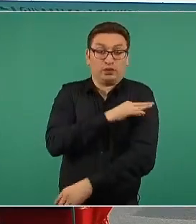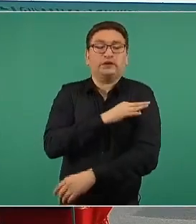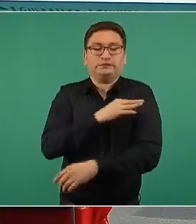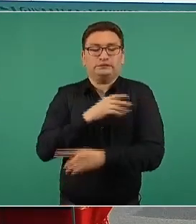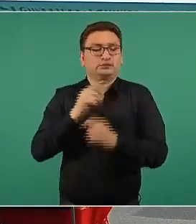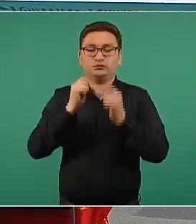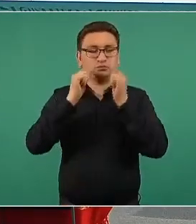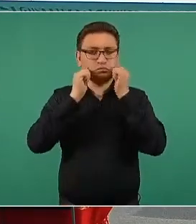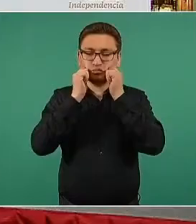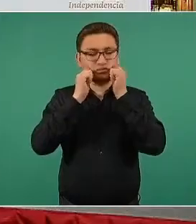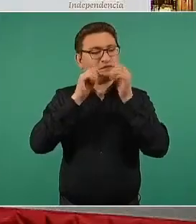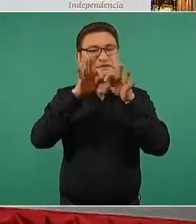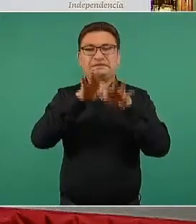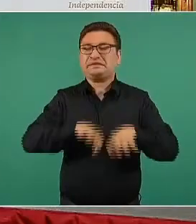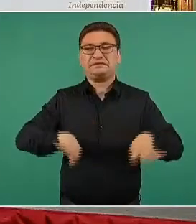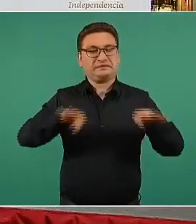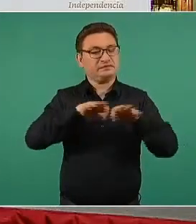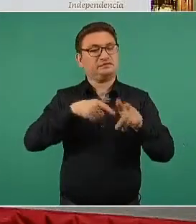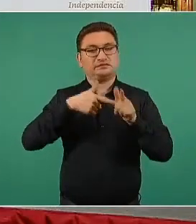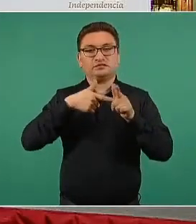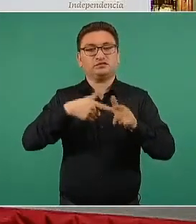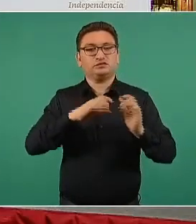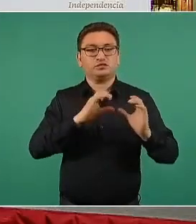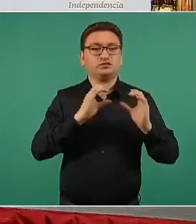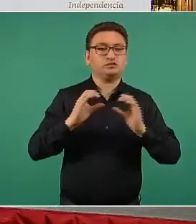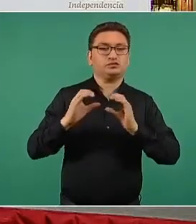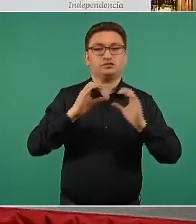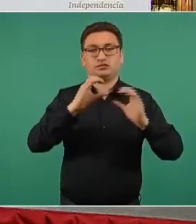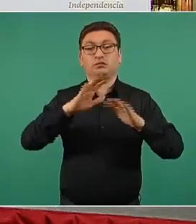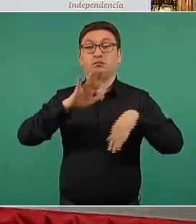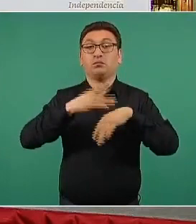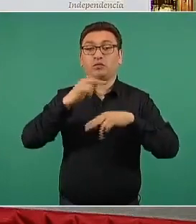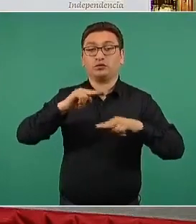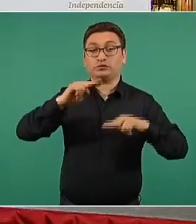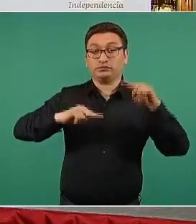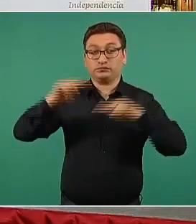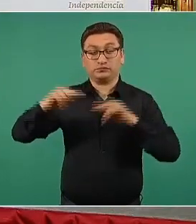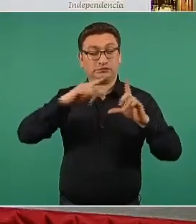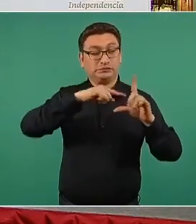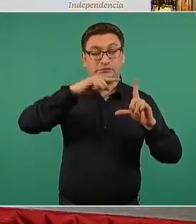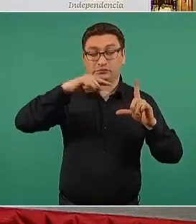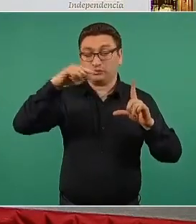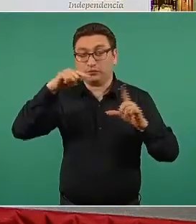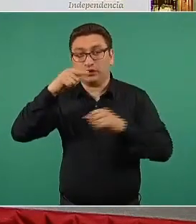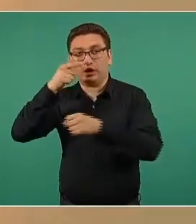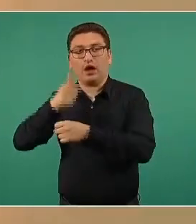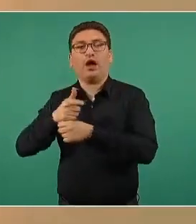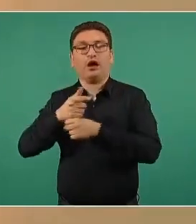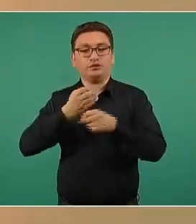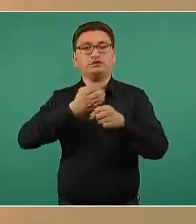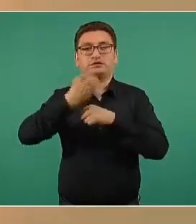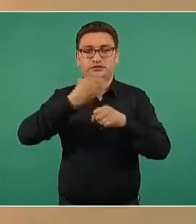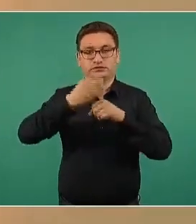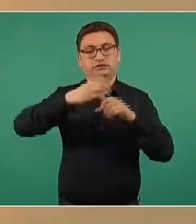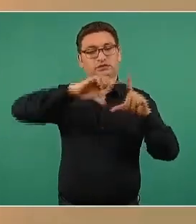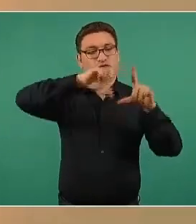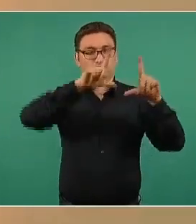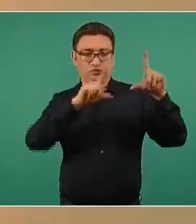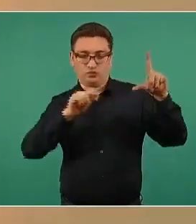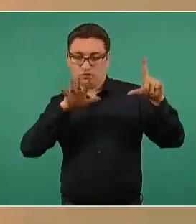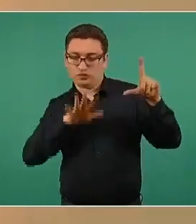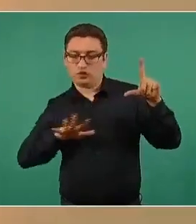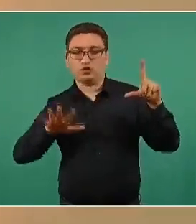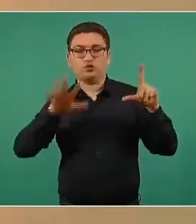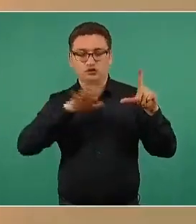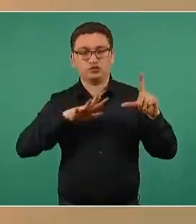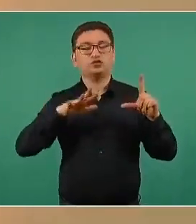este momento para poder continuar con esta tendencia que estamos viendo, que sobre todo pues en algunos estados de la península de